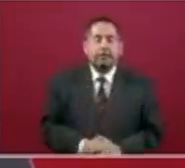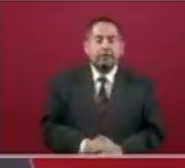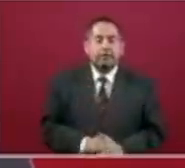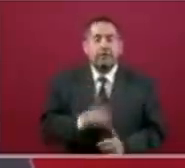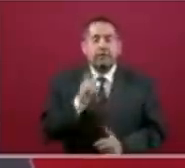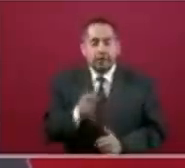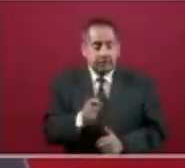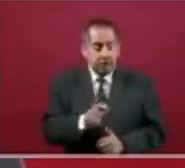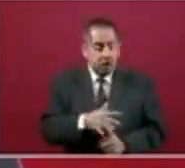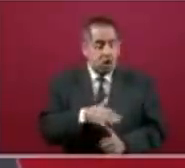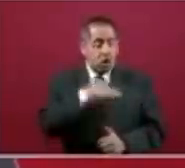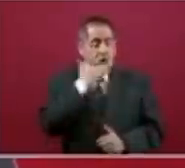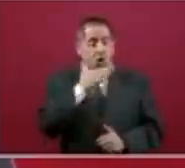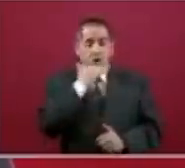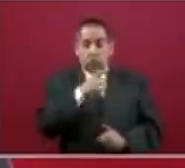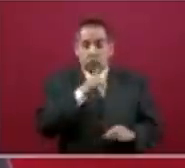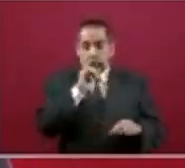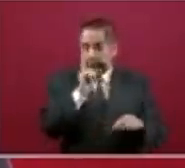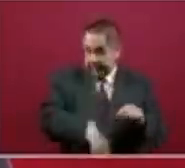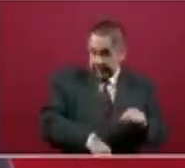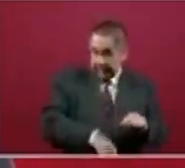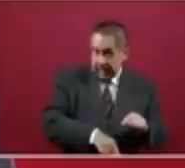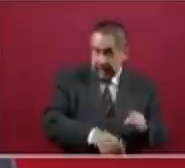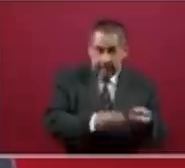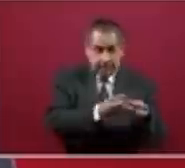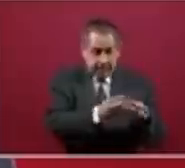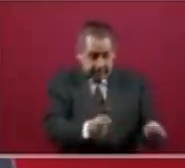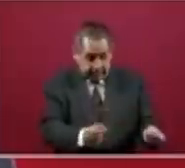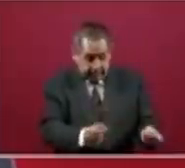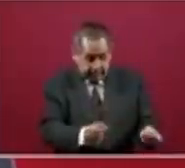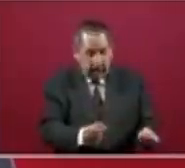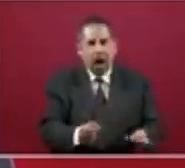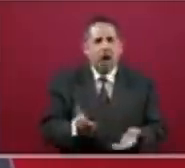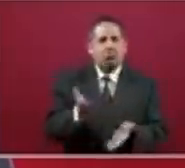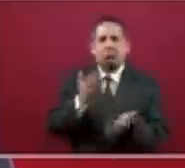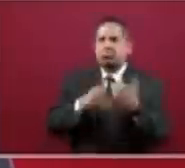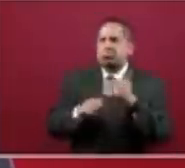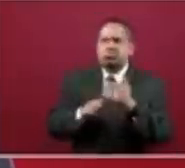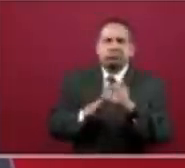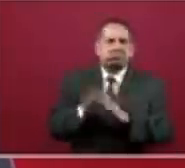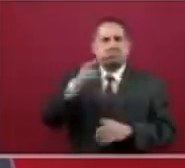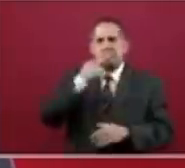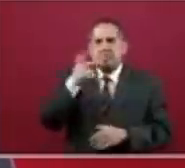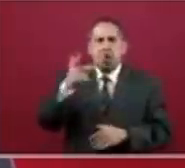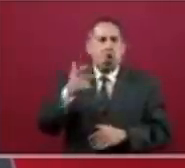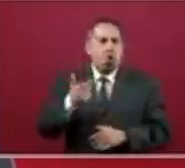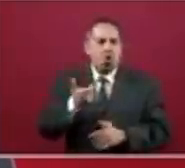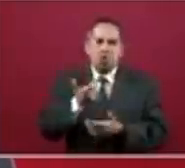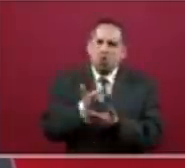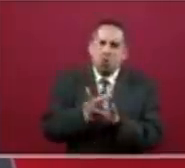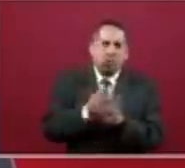es que sin corrupción hay más crecimiento económico.